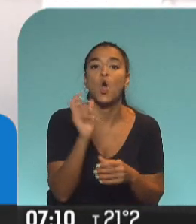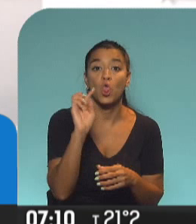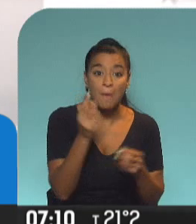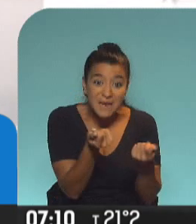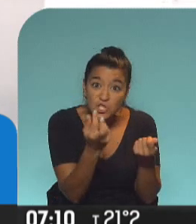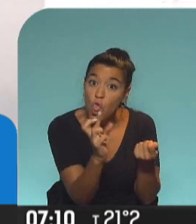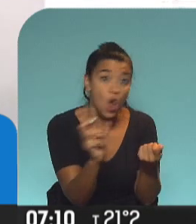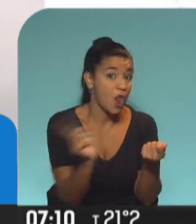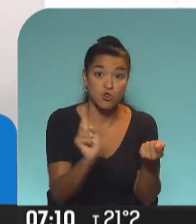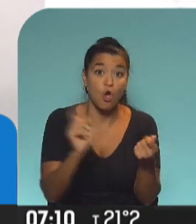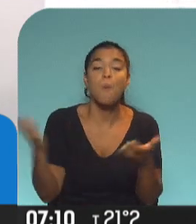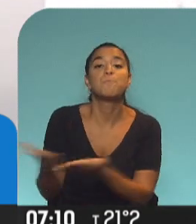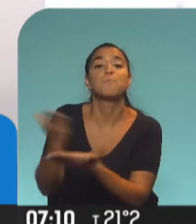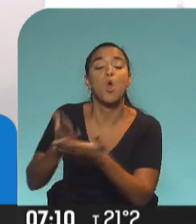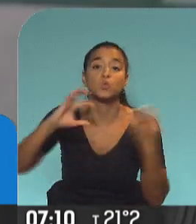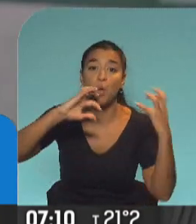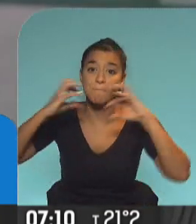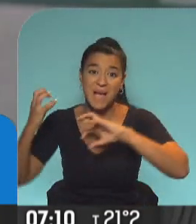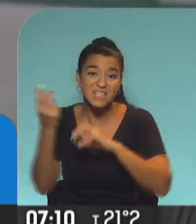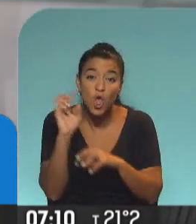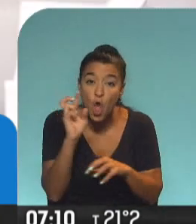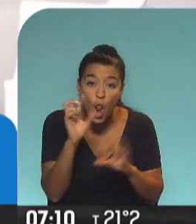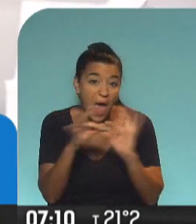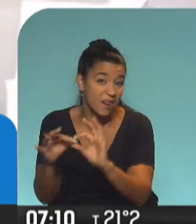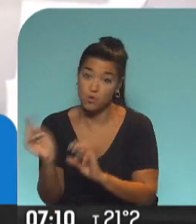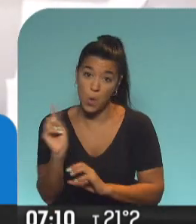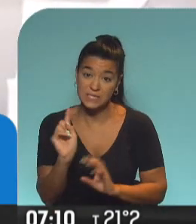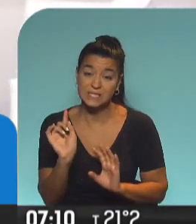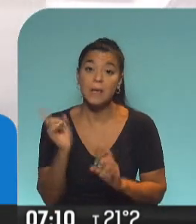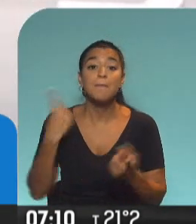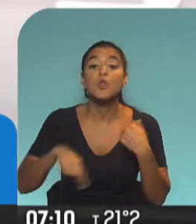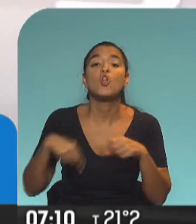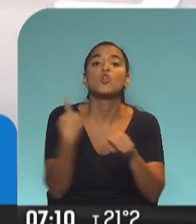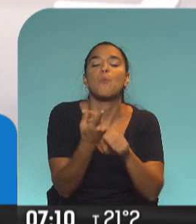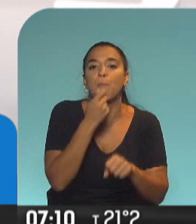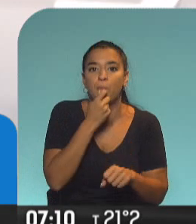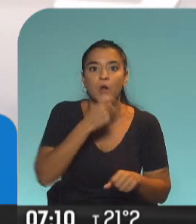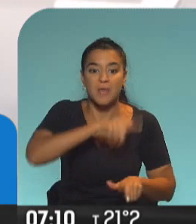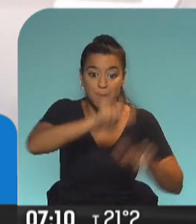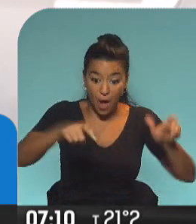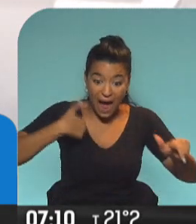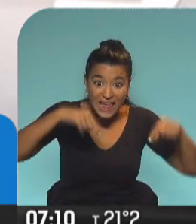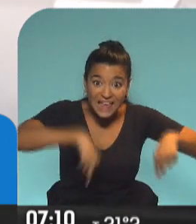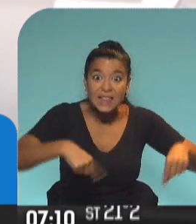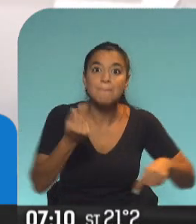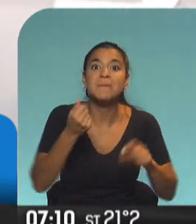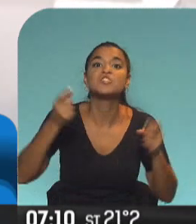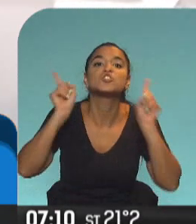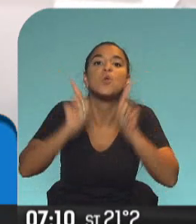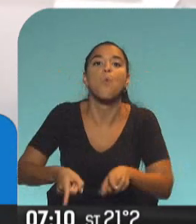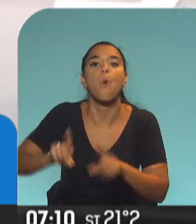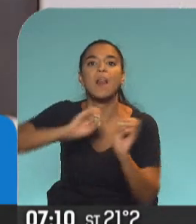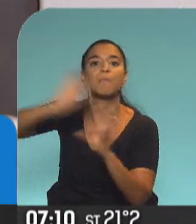La producción del maíz no está dolarizada. Pero lo que no pueden es trasladar a los argentinos los precios internacionales, porque